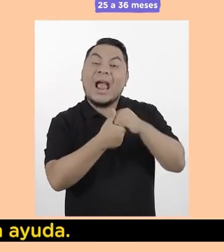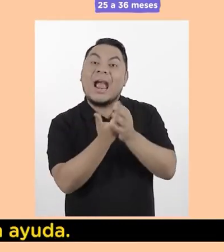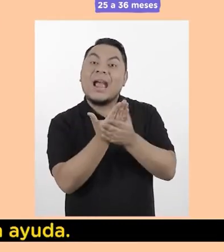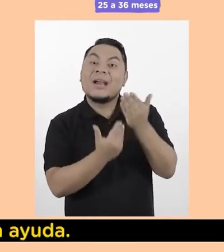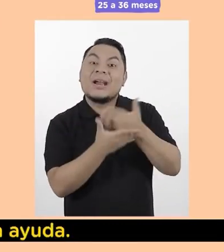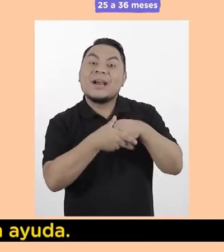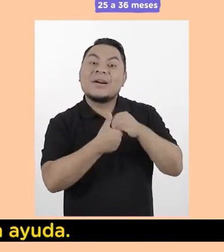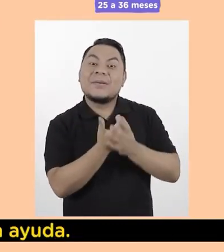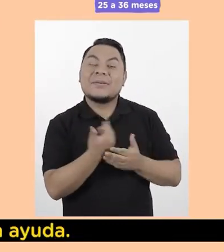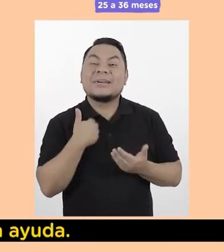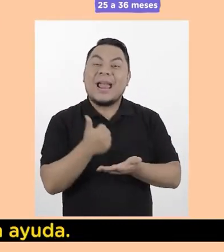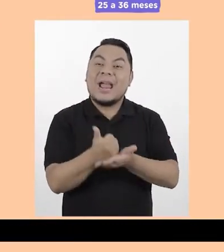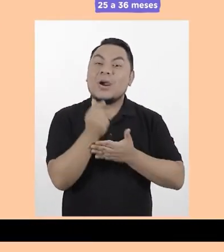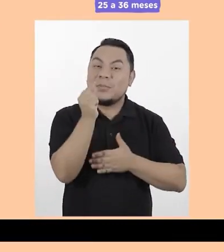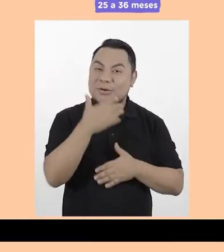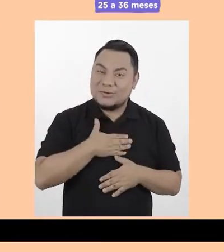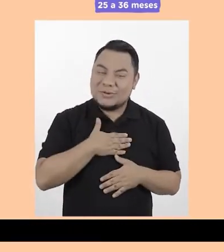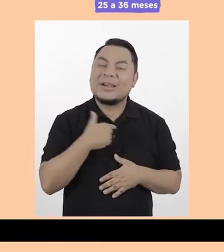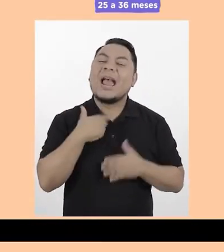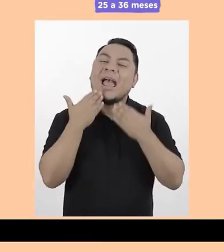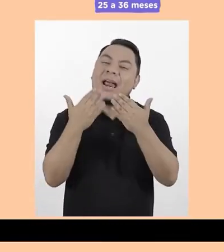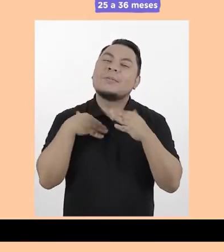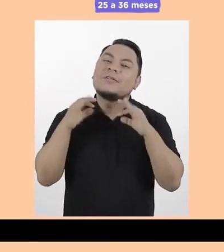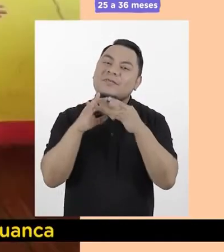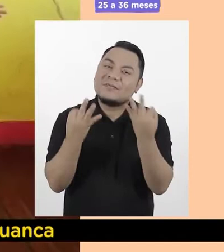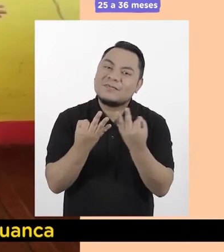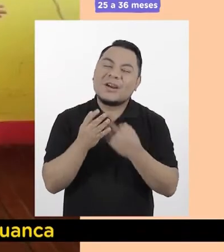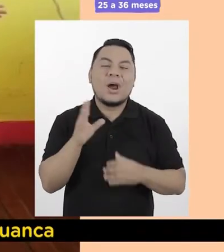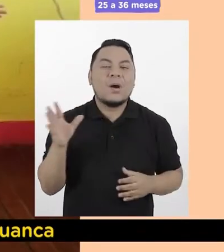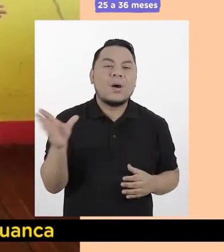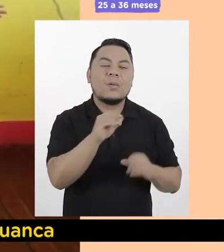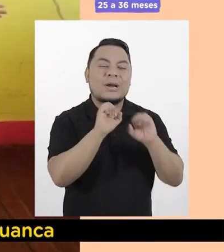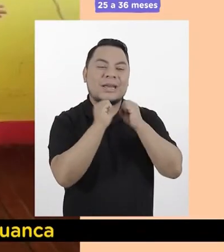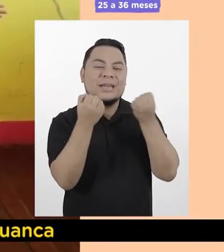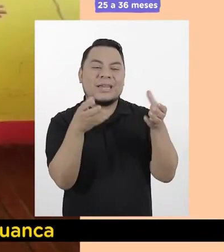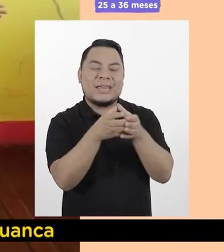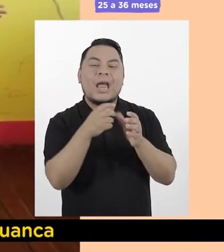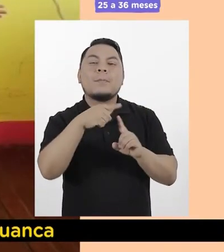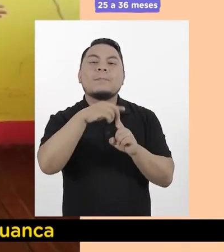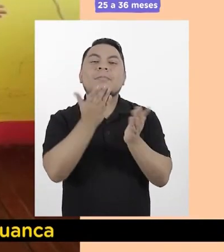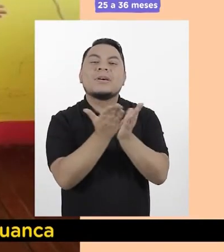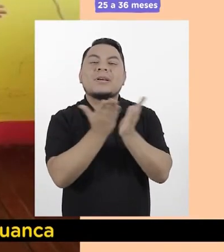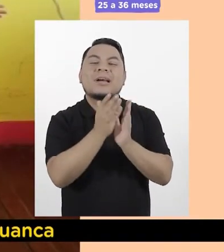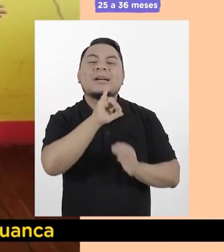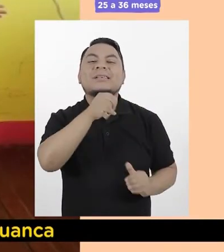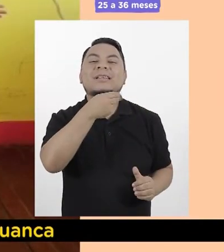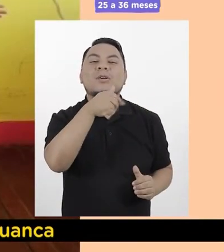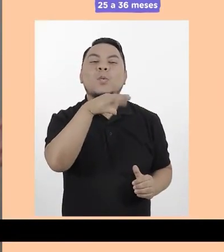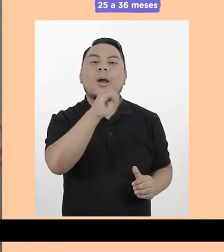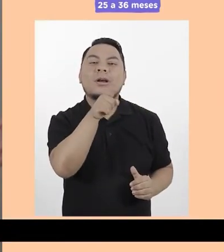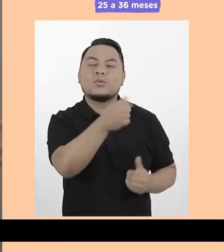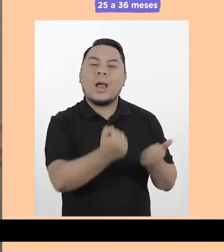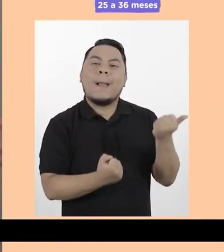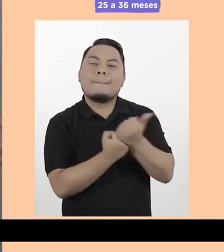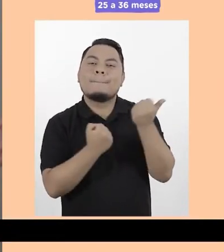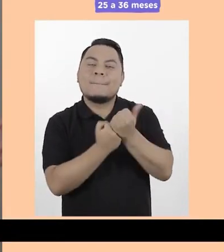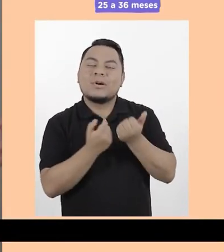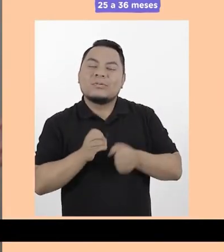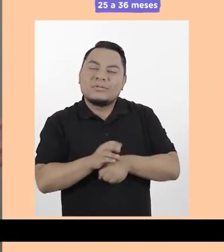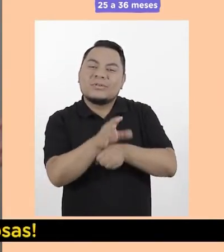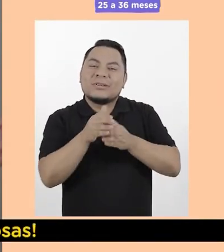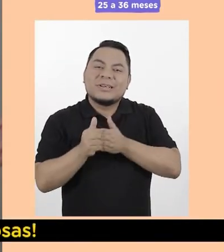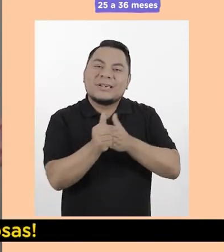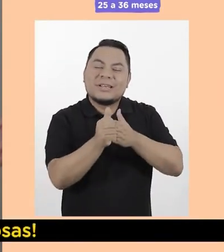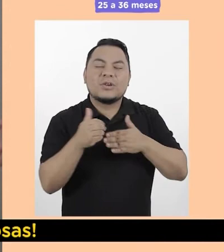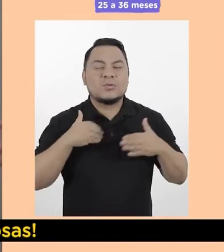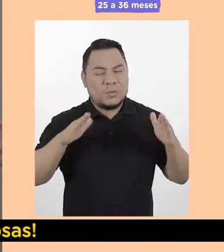las manos con muy poca ayuda. Gracias a mi familia y a todo el equipo del PRITE Yanahuanca por su apoyo y